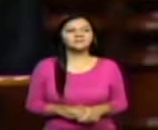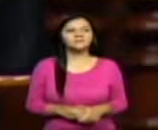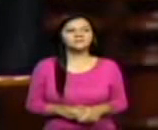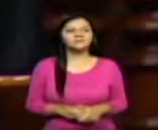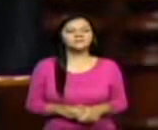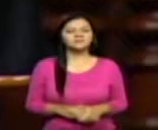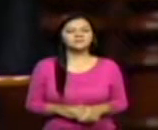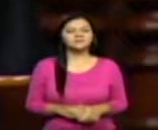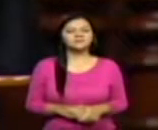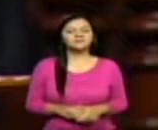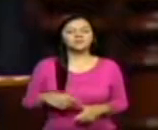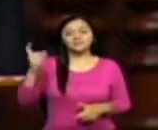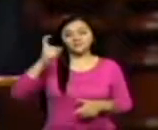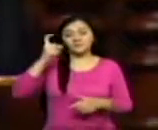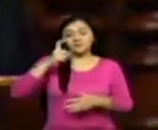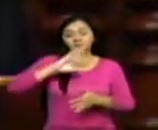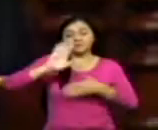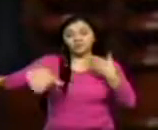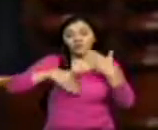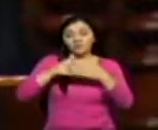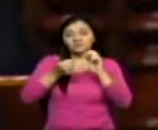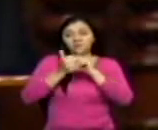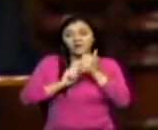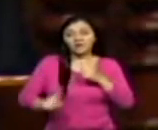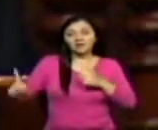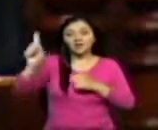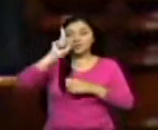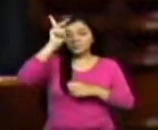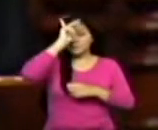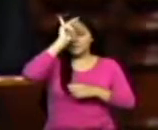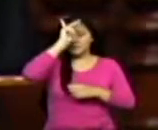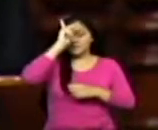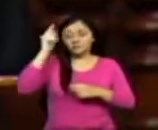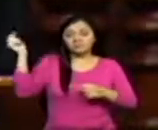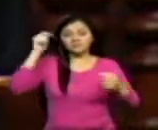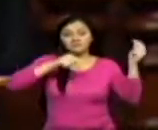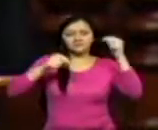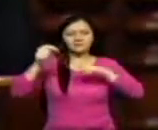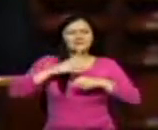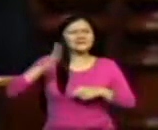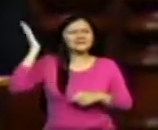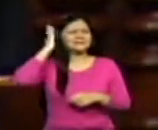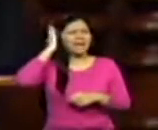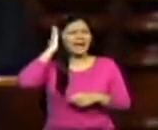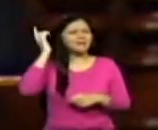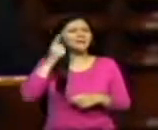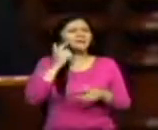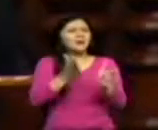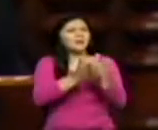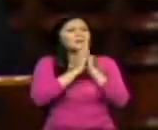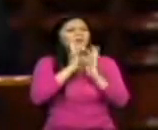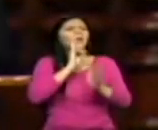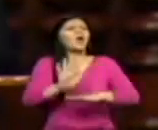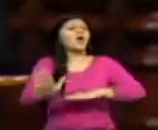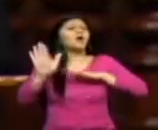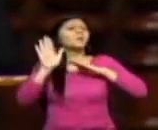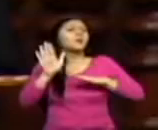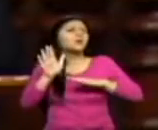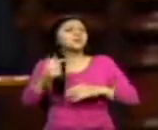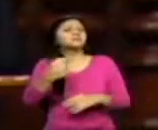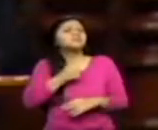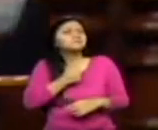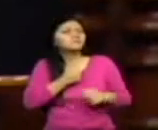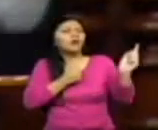Necesito que todos y cada uno de los peruanos y peruanas sepa que no les pido un compromiso con